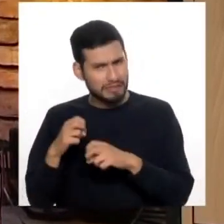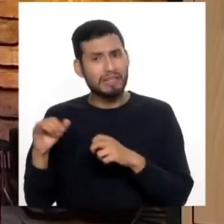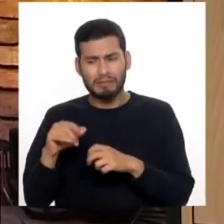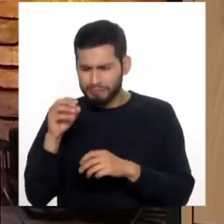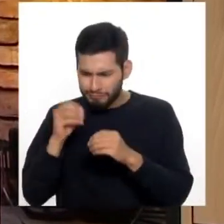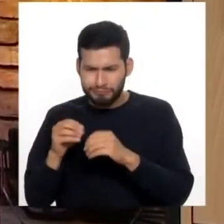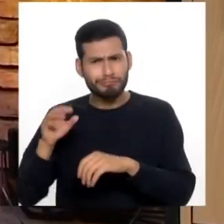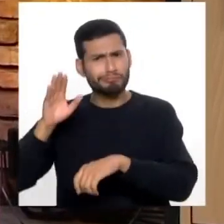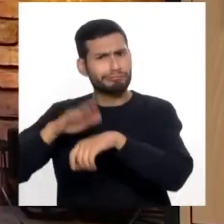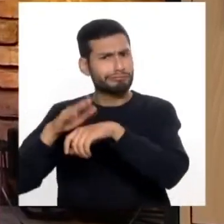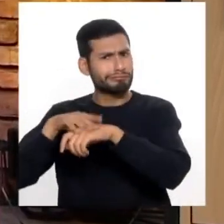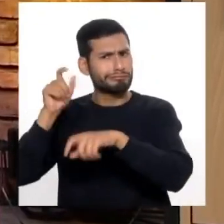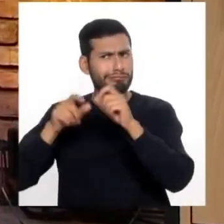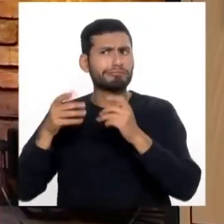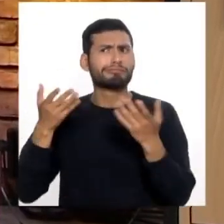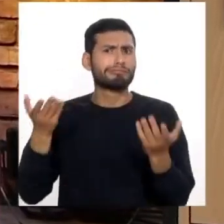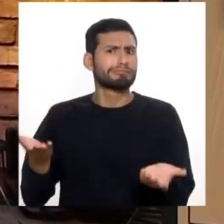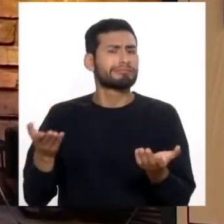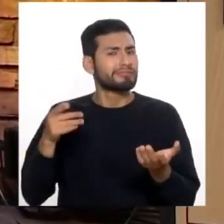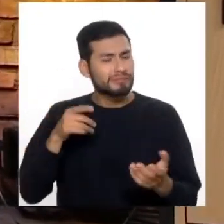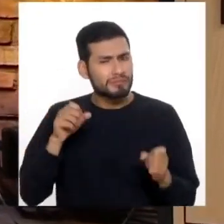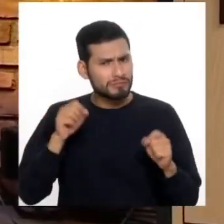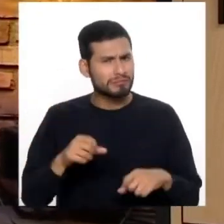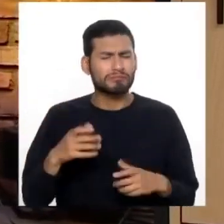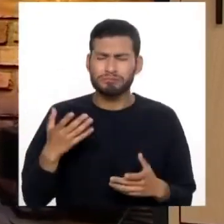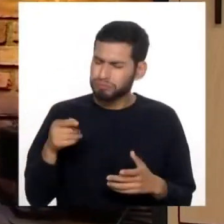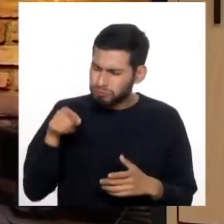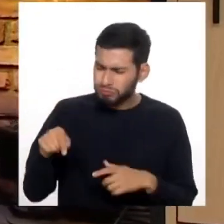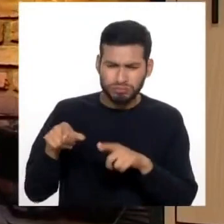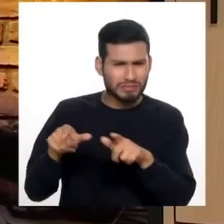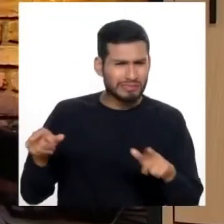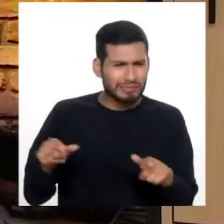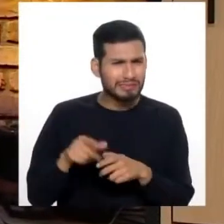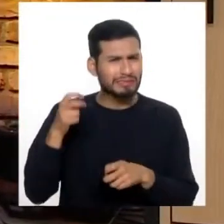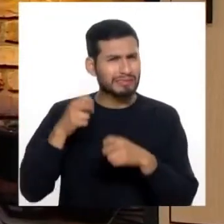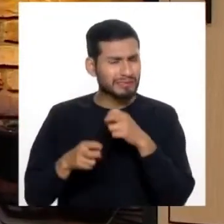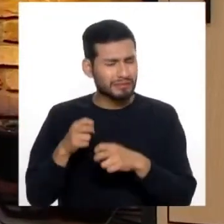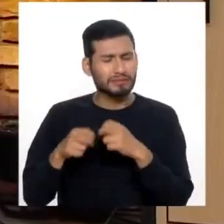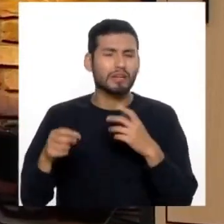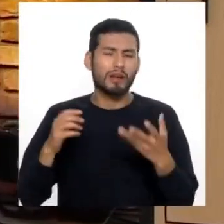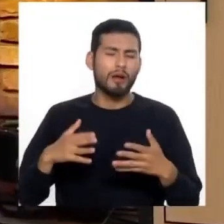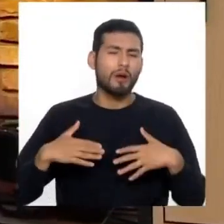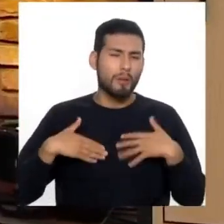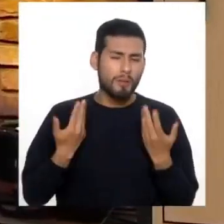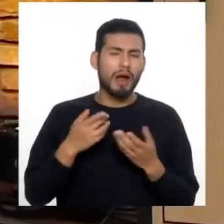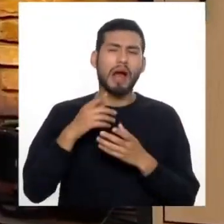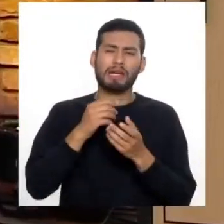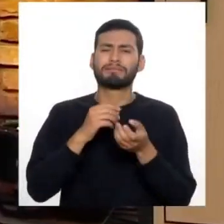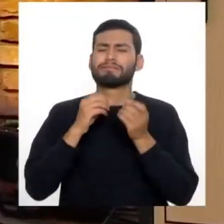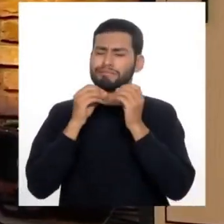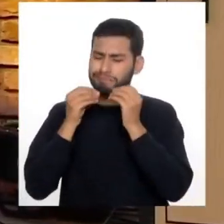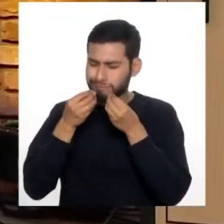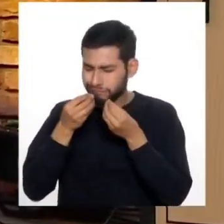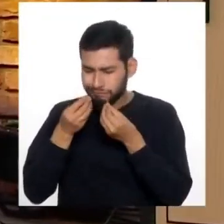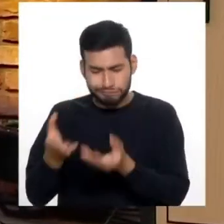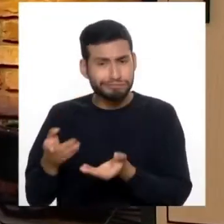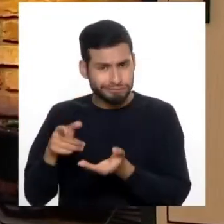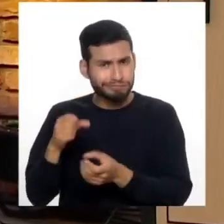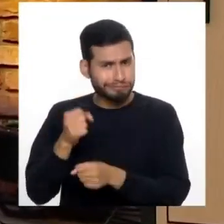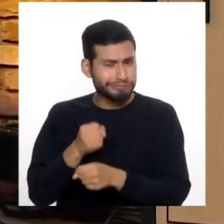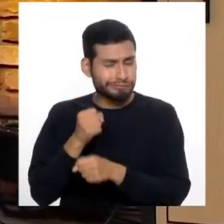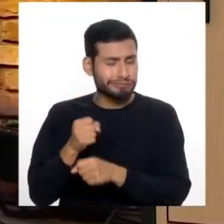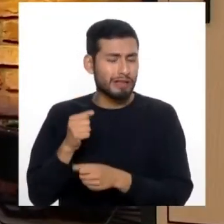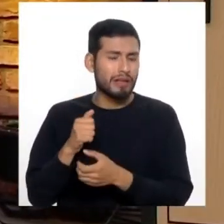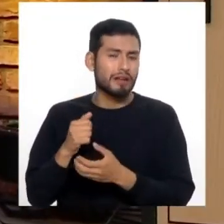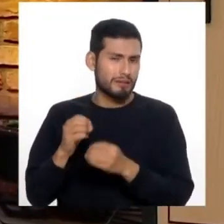las autoridades y poder decirles que tal lugar está pasando por una situación complicada y que hay que